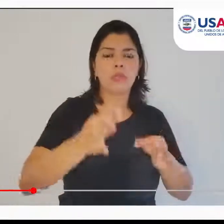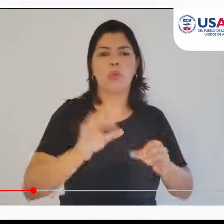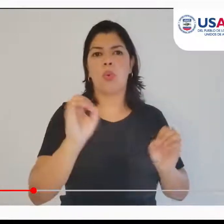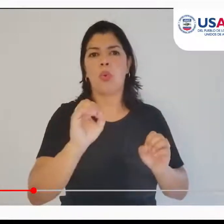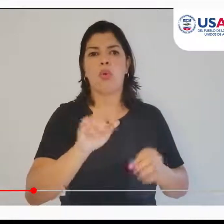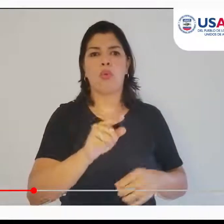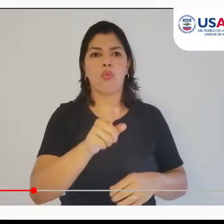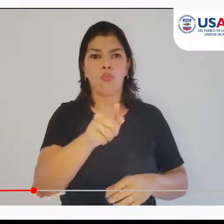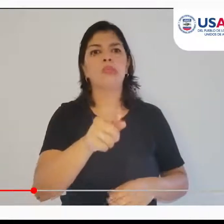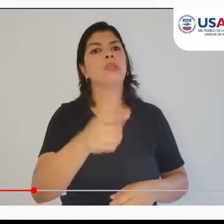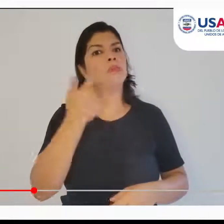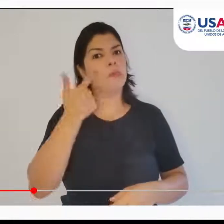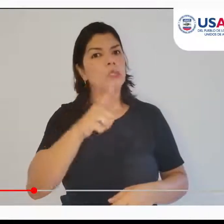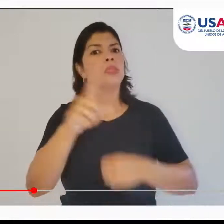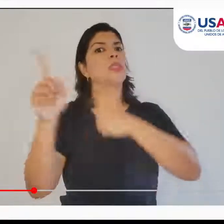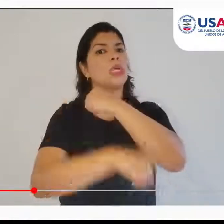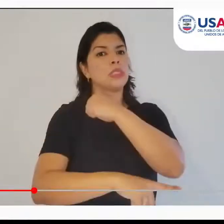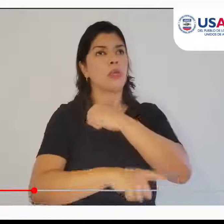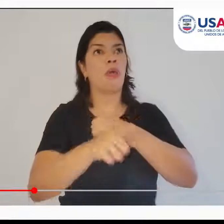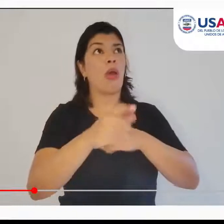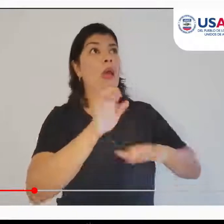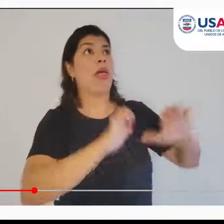puede defenderse si se le ha acusado de algún